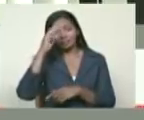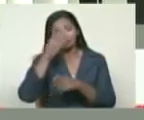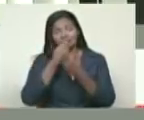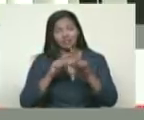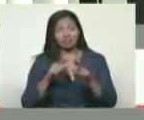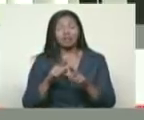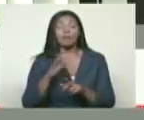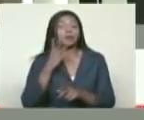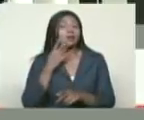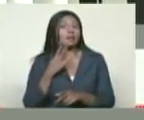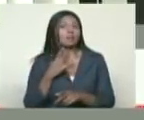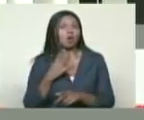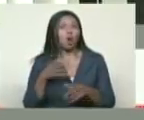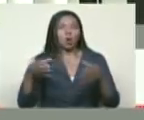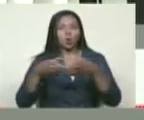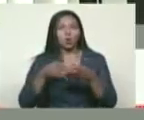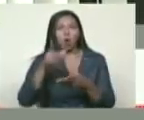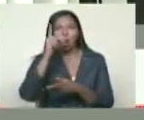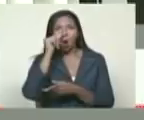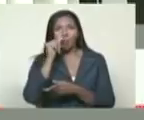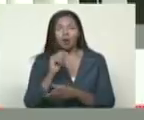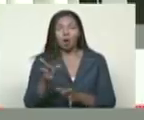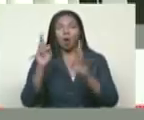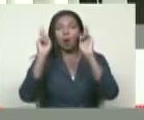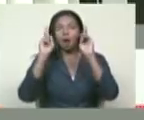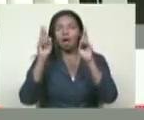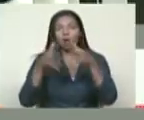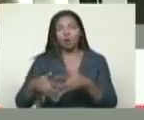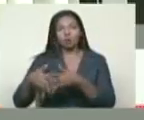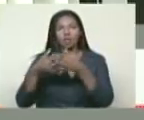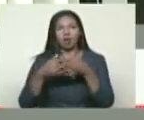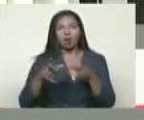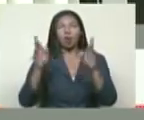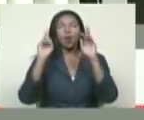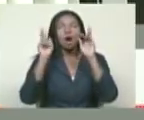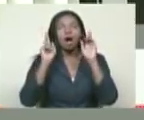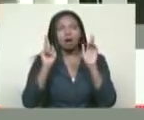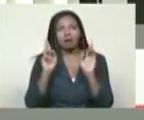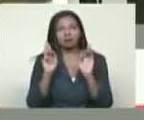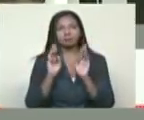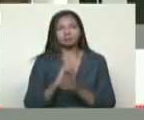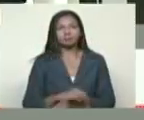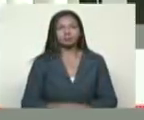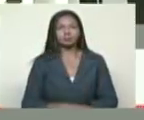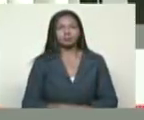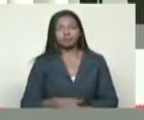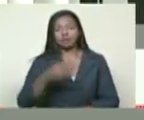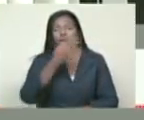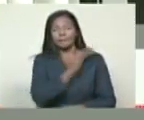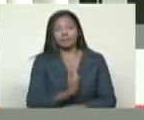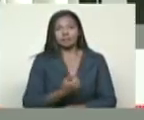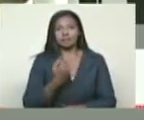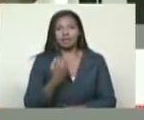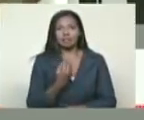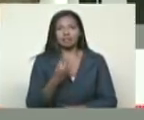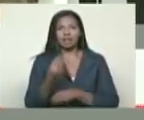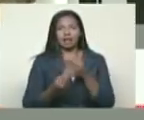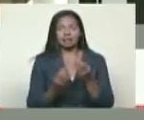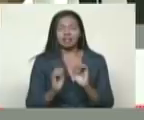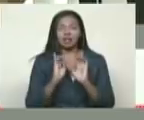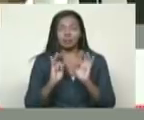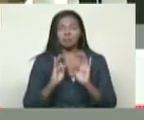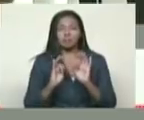ningún jefe del Comando Sur. Y ojalá que los Estados Unidos, y le hemos mandado, el presidente lo ha hecho y todos lo hemos hecho,